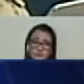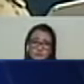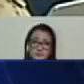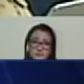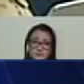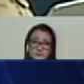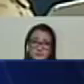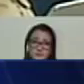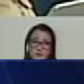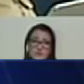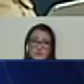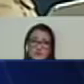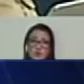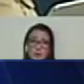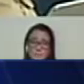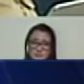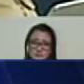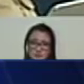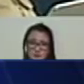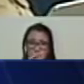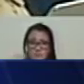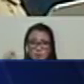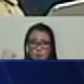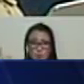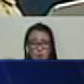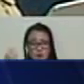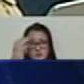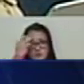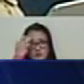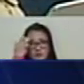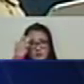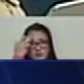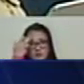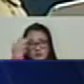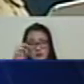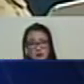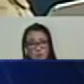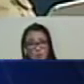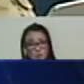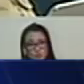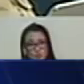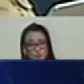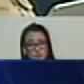y al pueblo de Venezuela es que somos respetuosos.